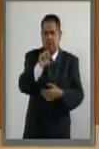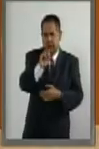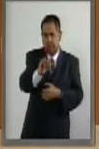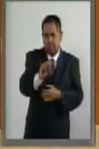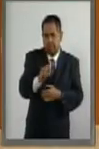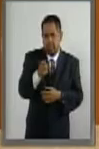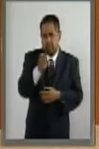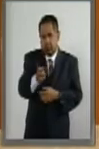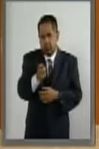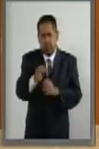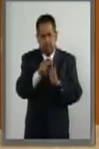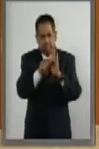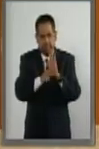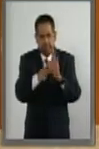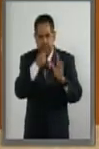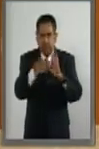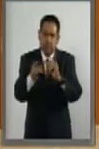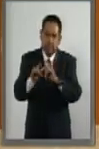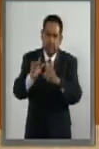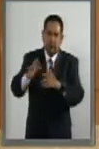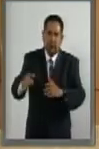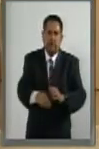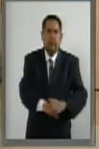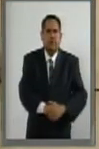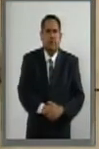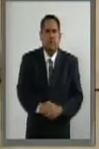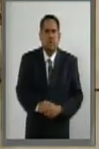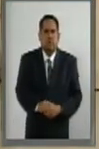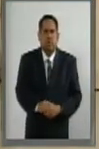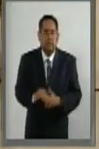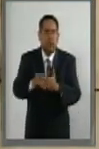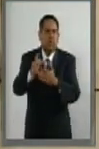de esta normatividad. Gracias. Gracias, senadora. En virtud